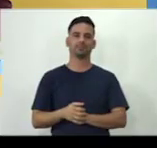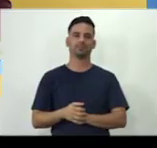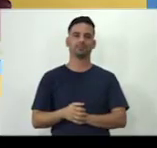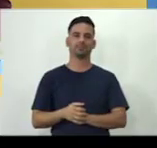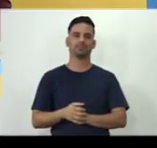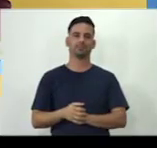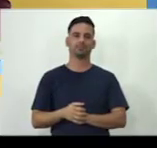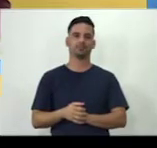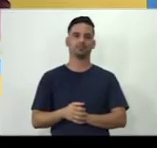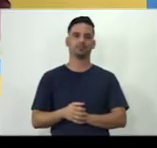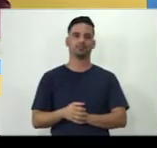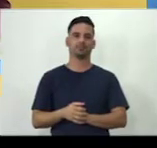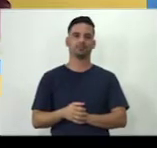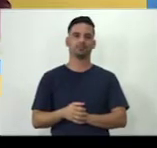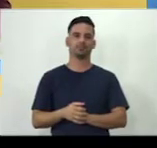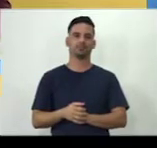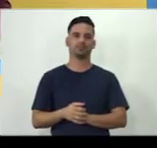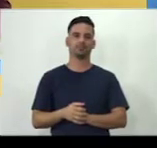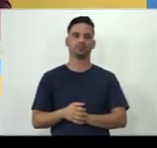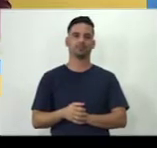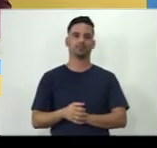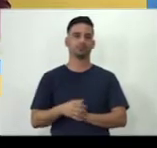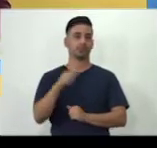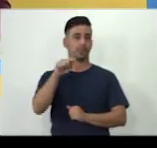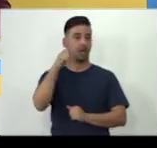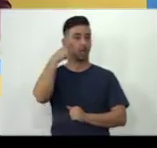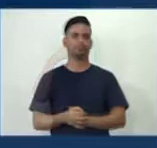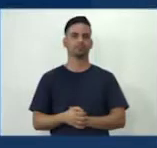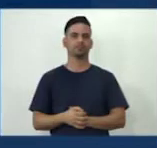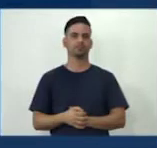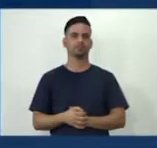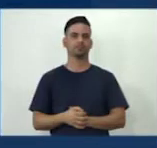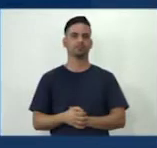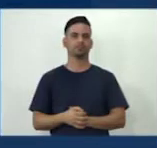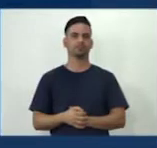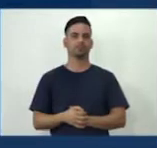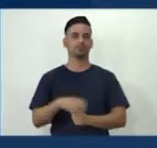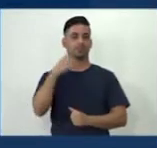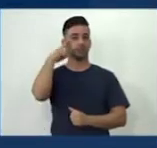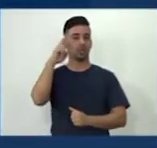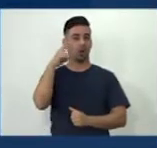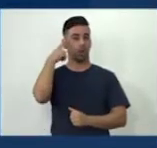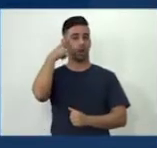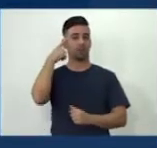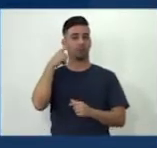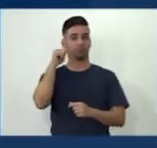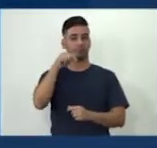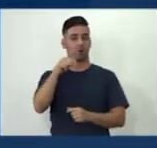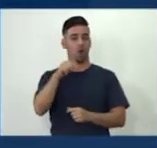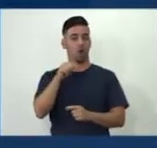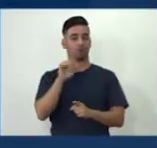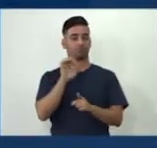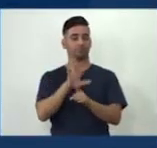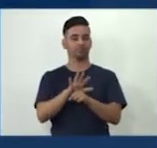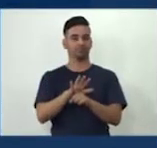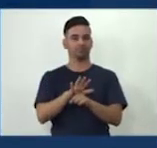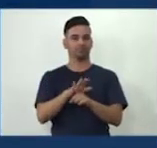Y vamos a hacer entonces referencia a las interacciones magnéticas. Al comenzar el encuentro analizamos la